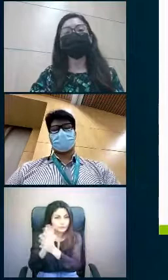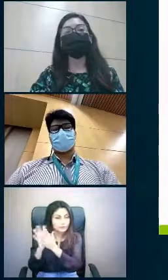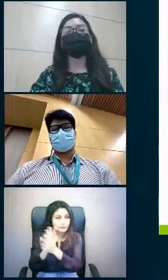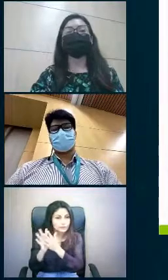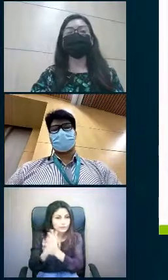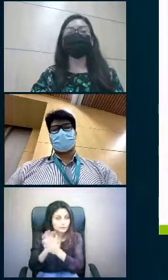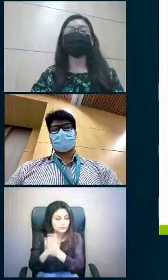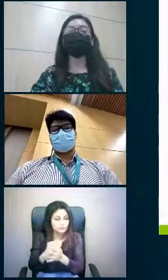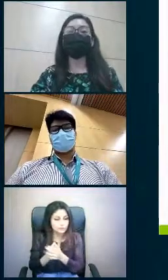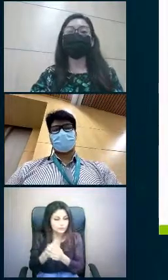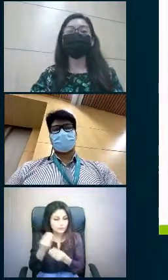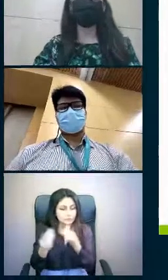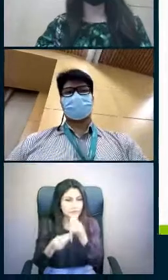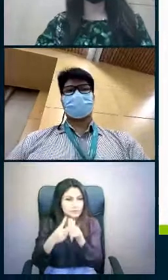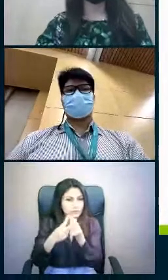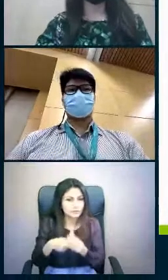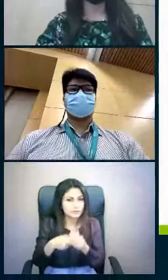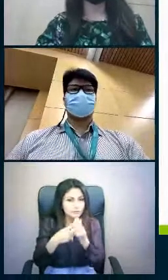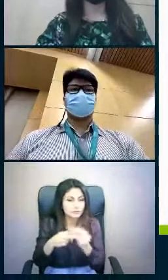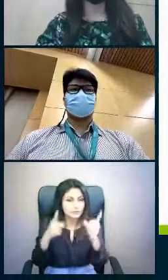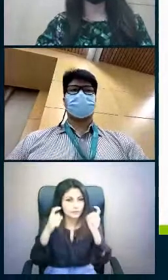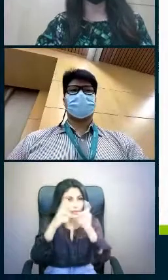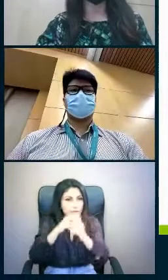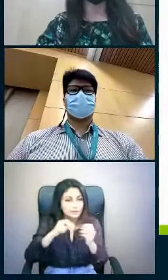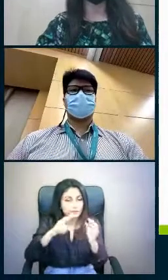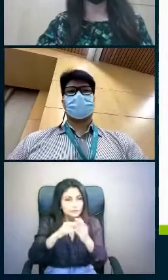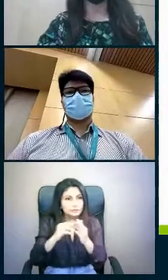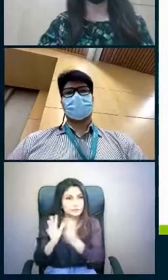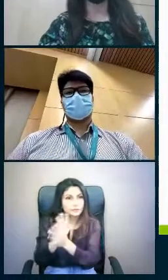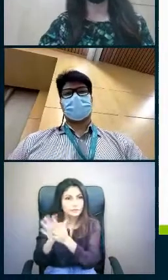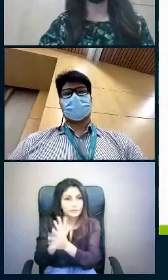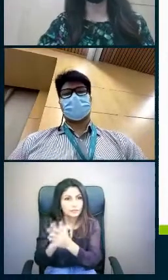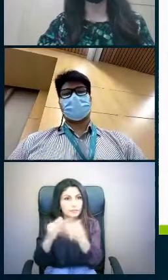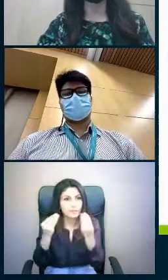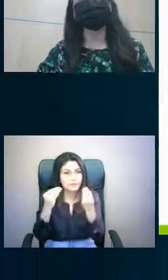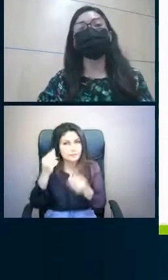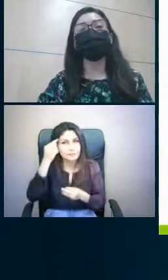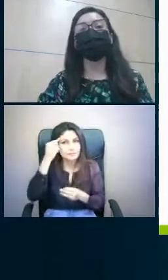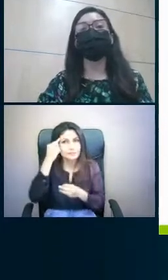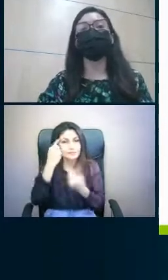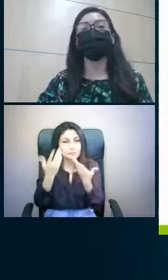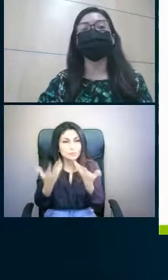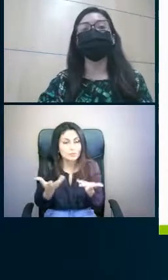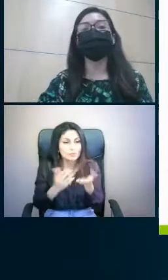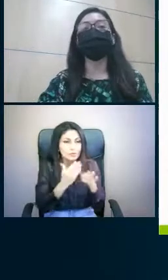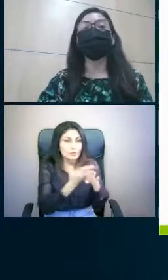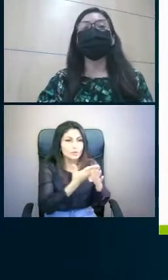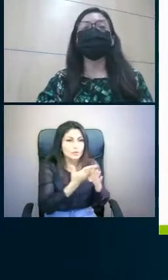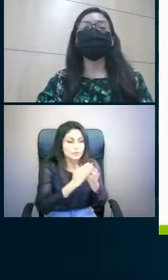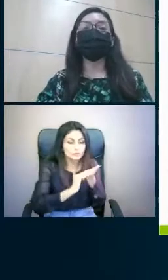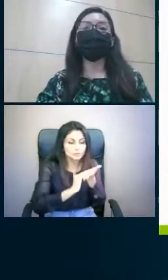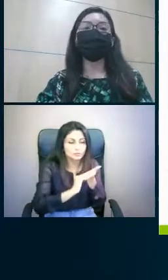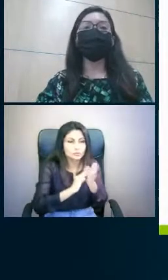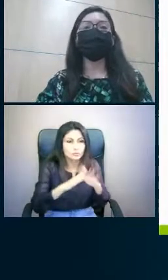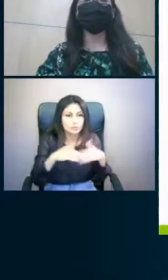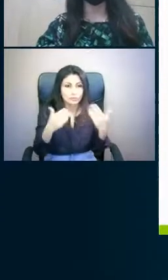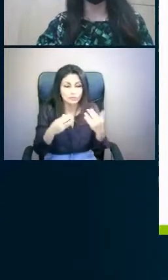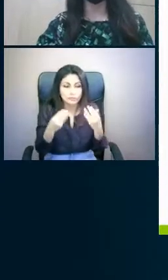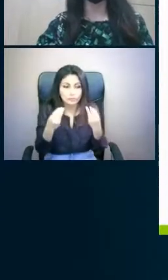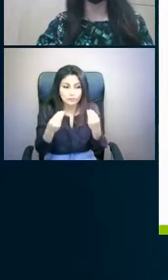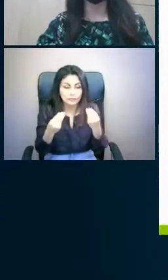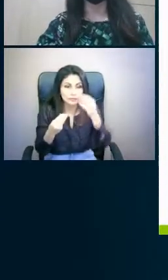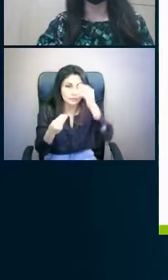una herramienta de análisis de datos que nos permitiera realizar un análisis masivo de los datos para que el área